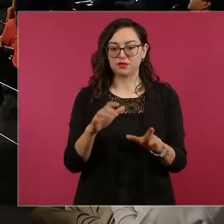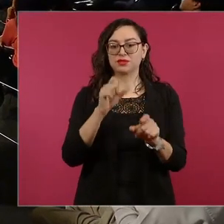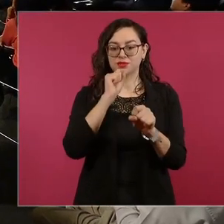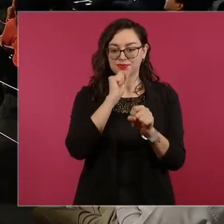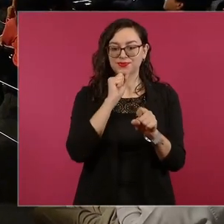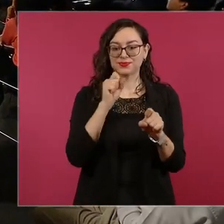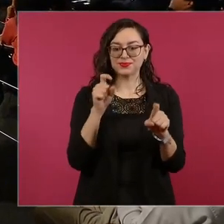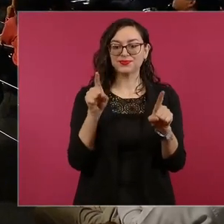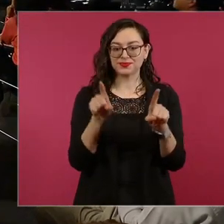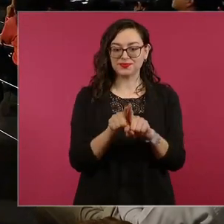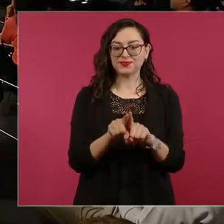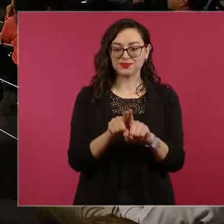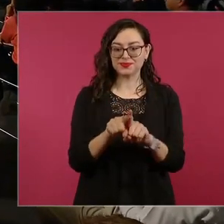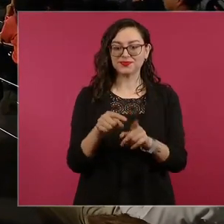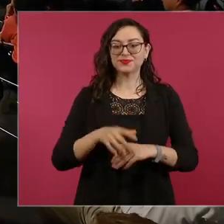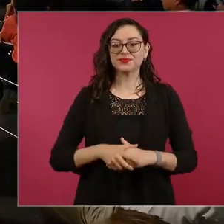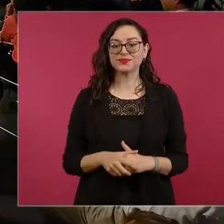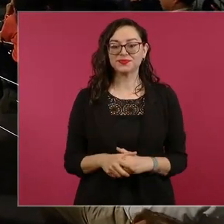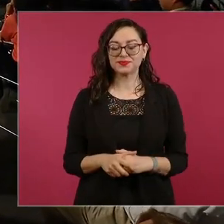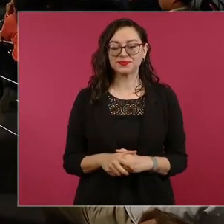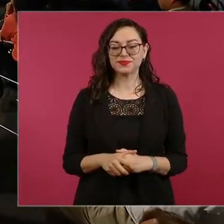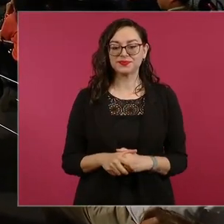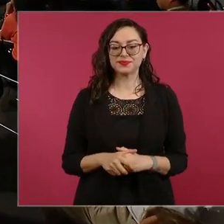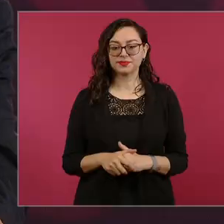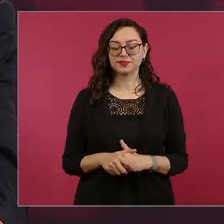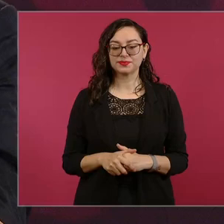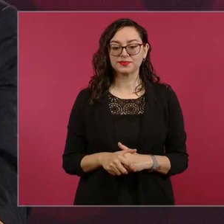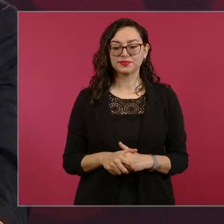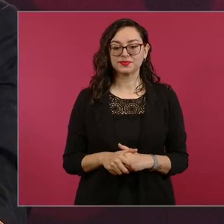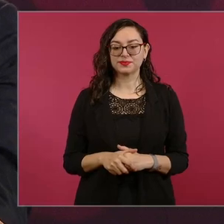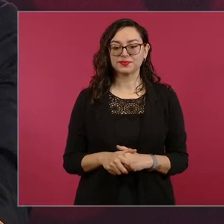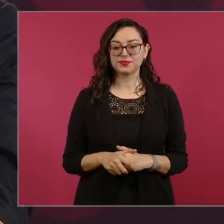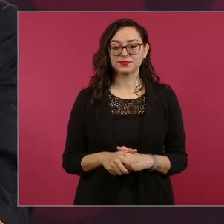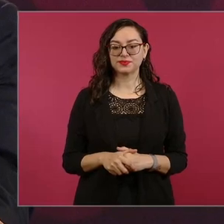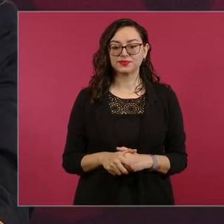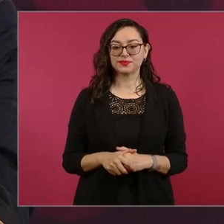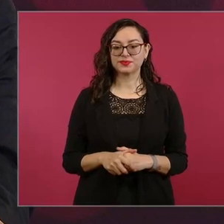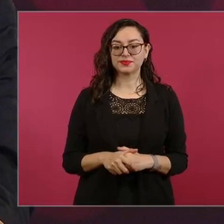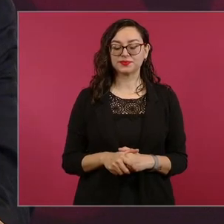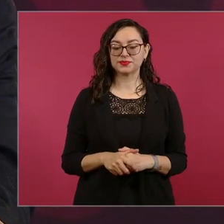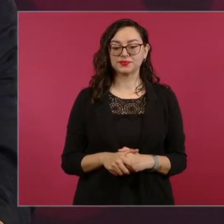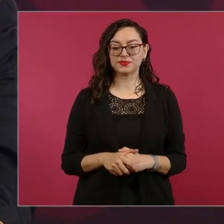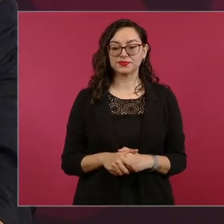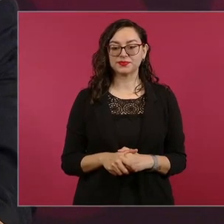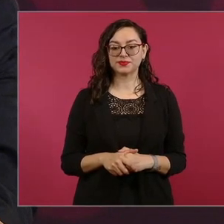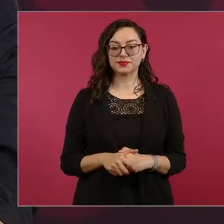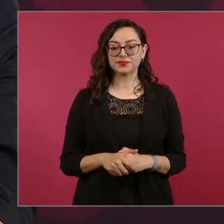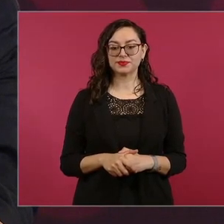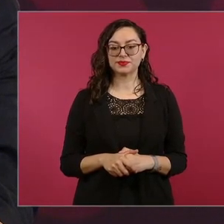y vamos a